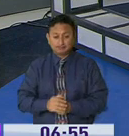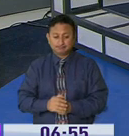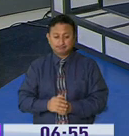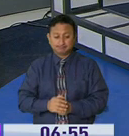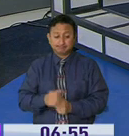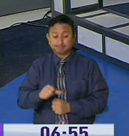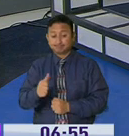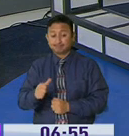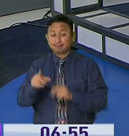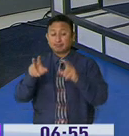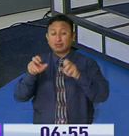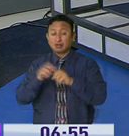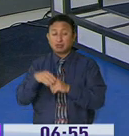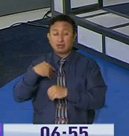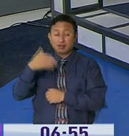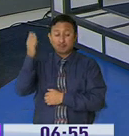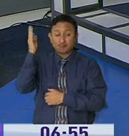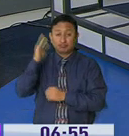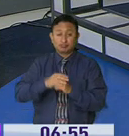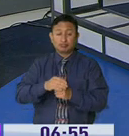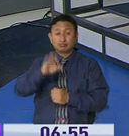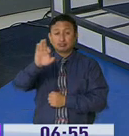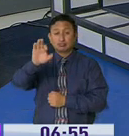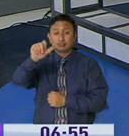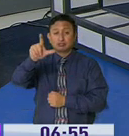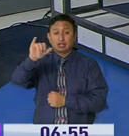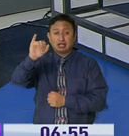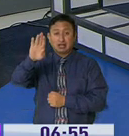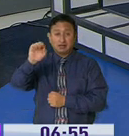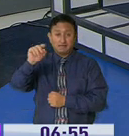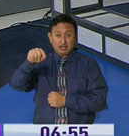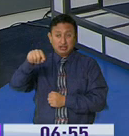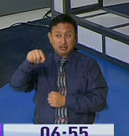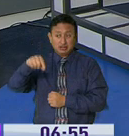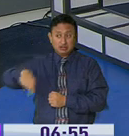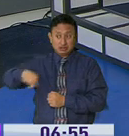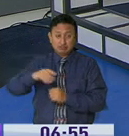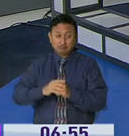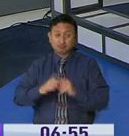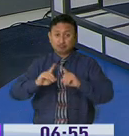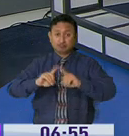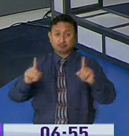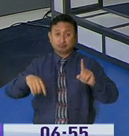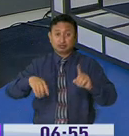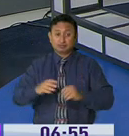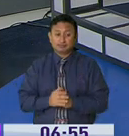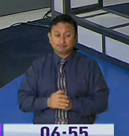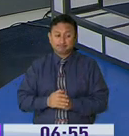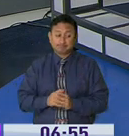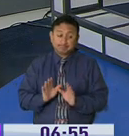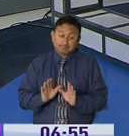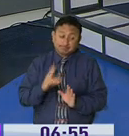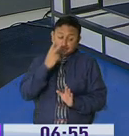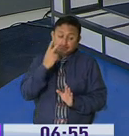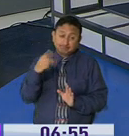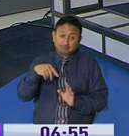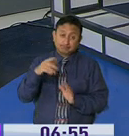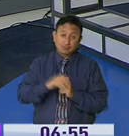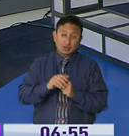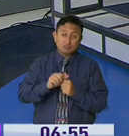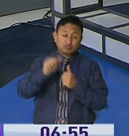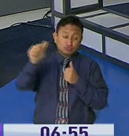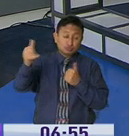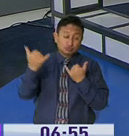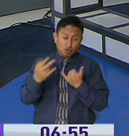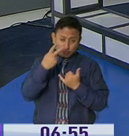uno y las realidades realmente son otras. Yo creo que aunque lo veamos lejano, distante, por que se encuentra en